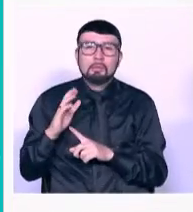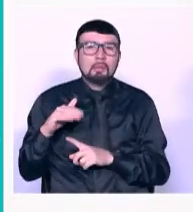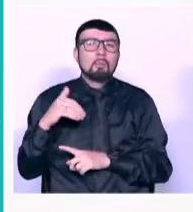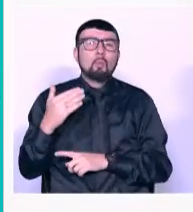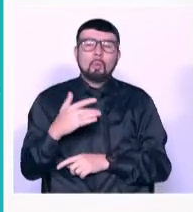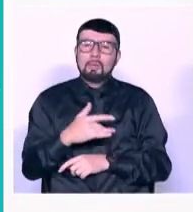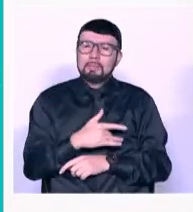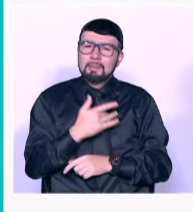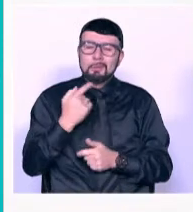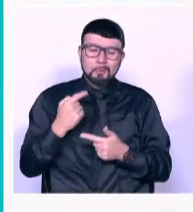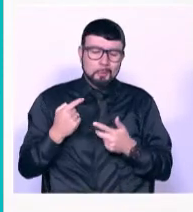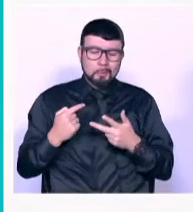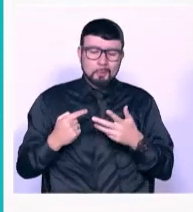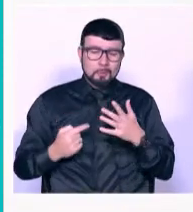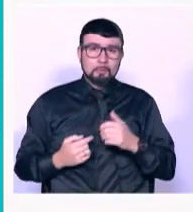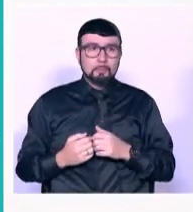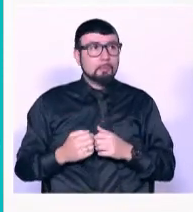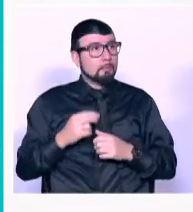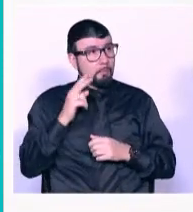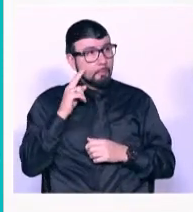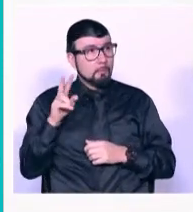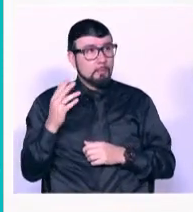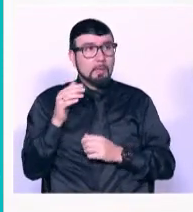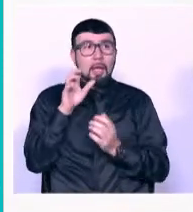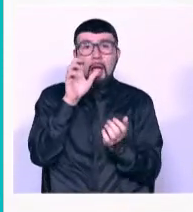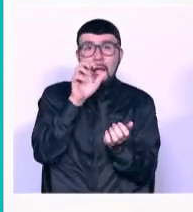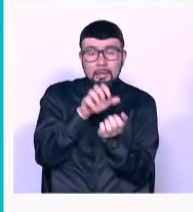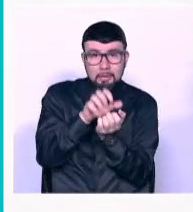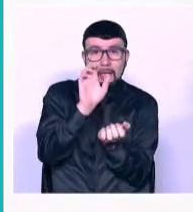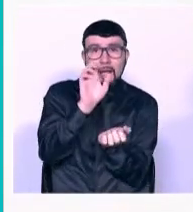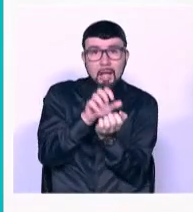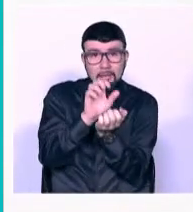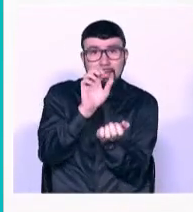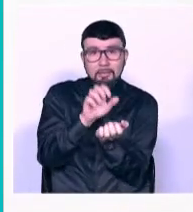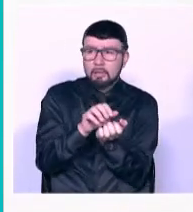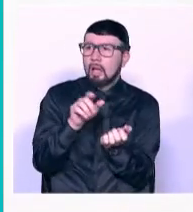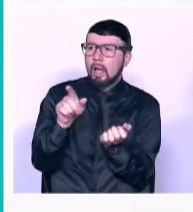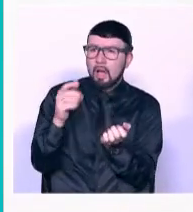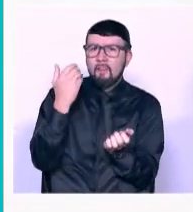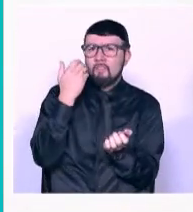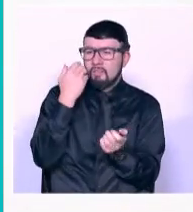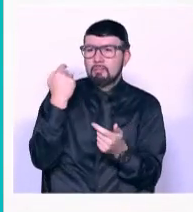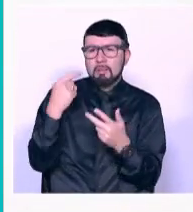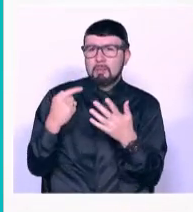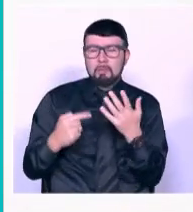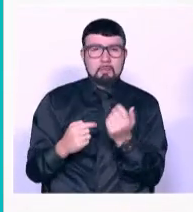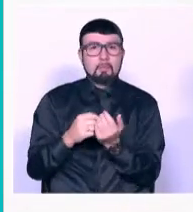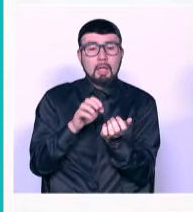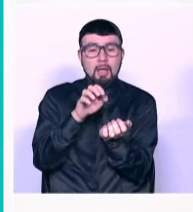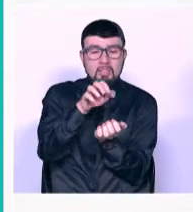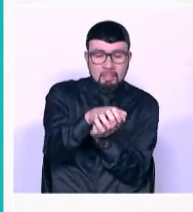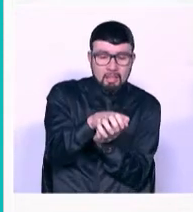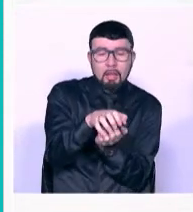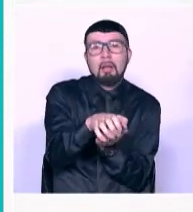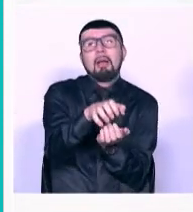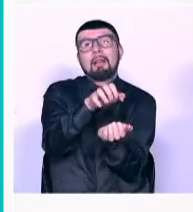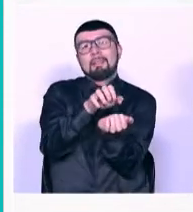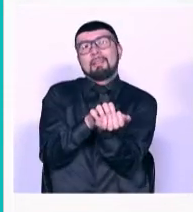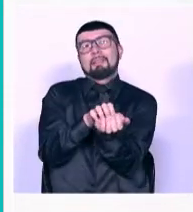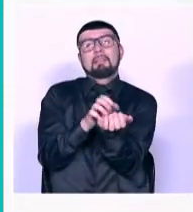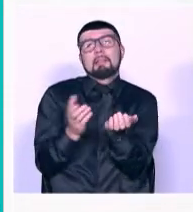sintomatología. Esas mordidas que ven ustedes ahí son las mordidas patológicas, hacia adelante o hacia atrás.